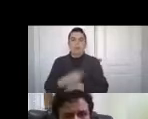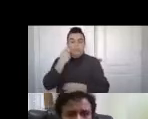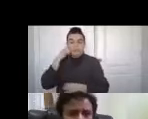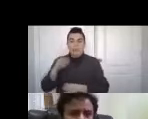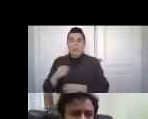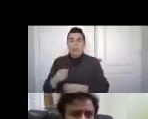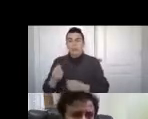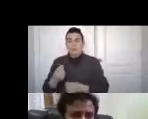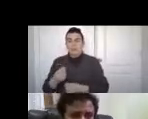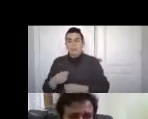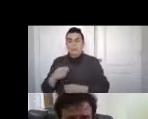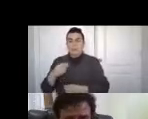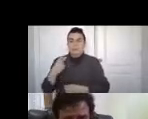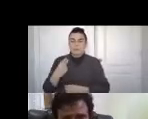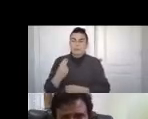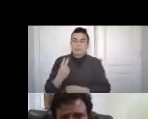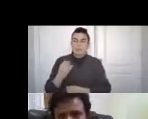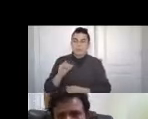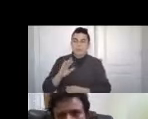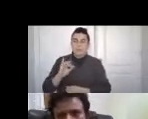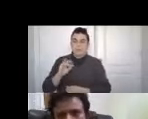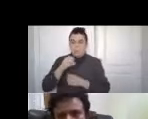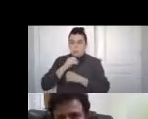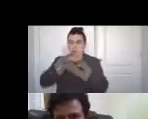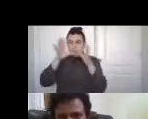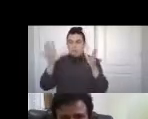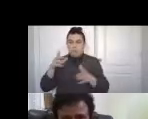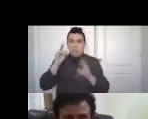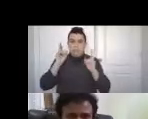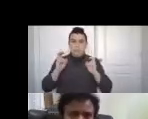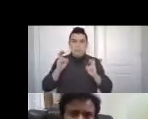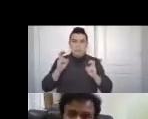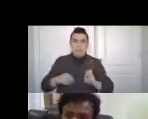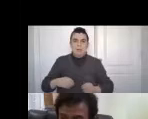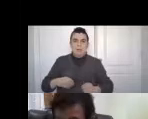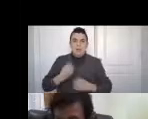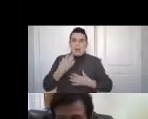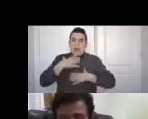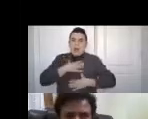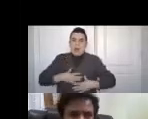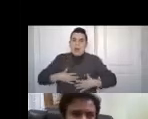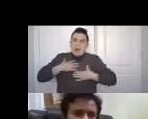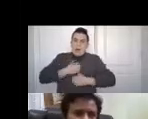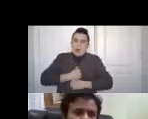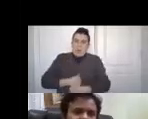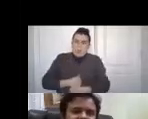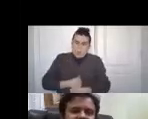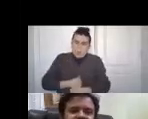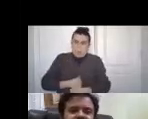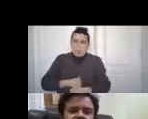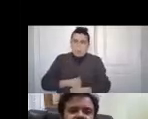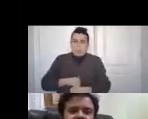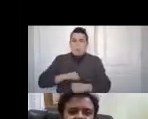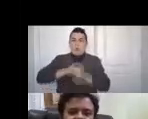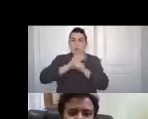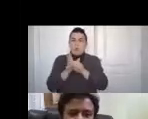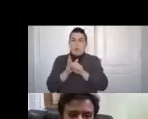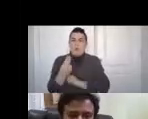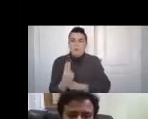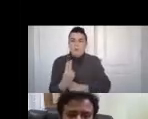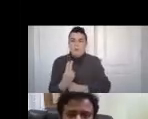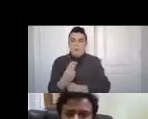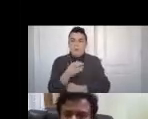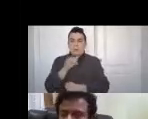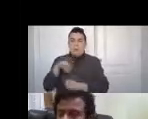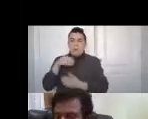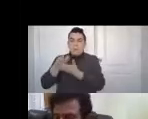acrónimo del síndrome respiratorio severo agudo, coronavirus 2, identificado en enero del 2020, y la enfermedad que genera